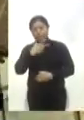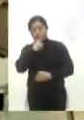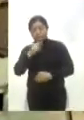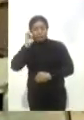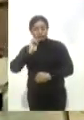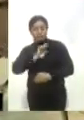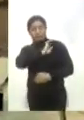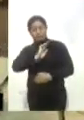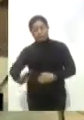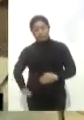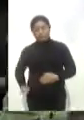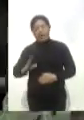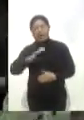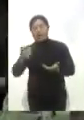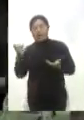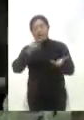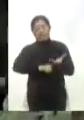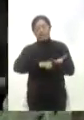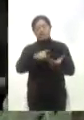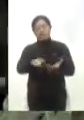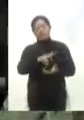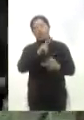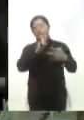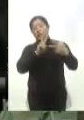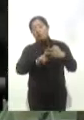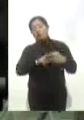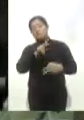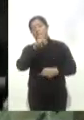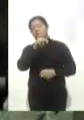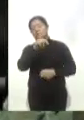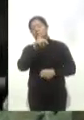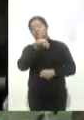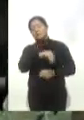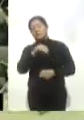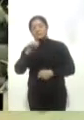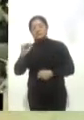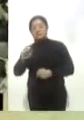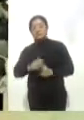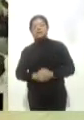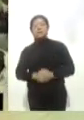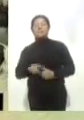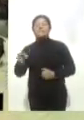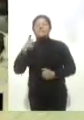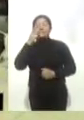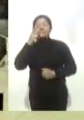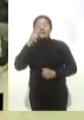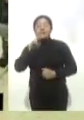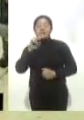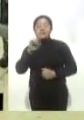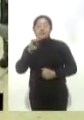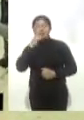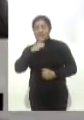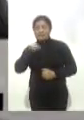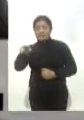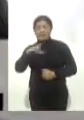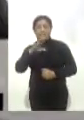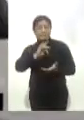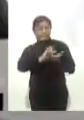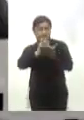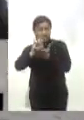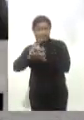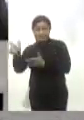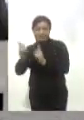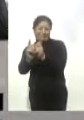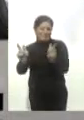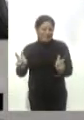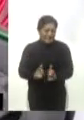la Red de Municipios por la Salud. El titular de la CESA resaltó que gracias a las estrategias que implementó el gobierno del Estado, como las brigadas